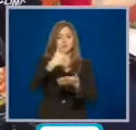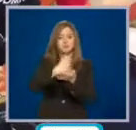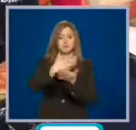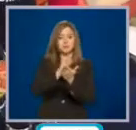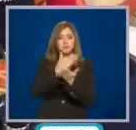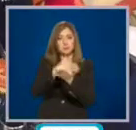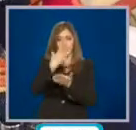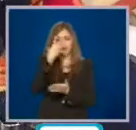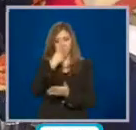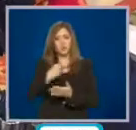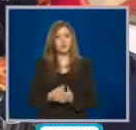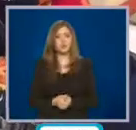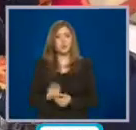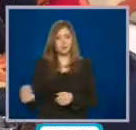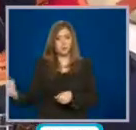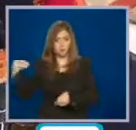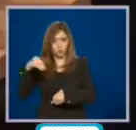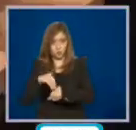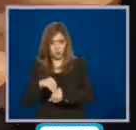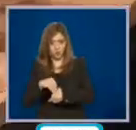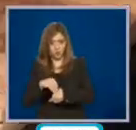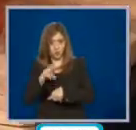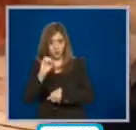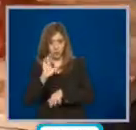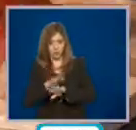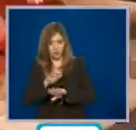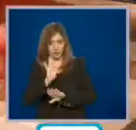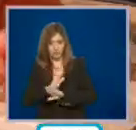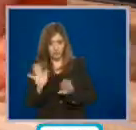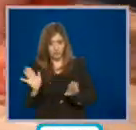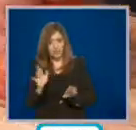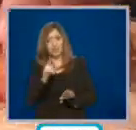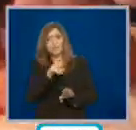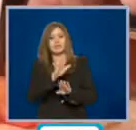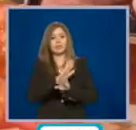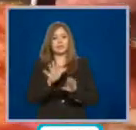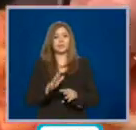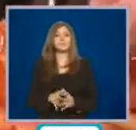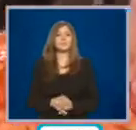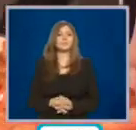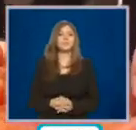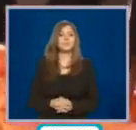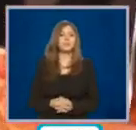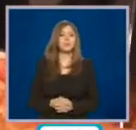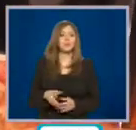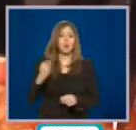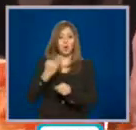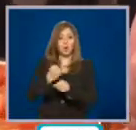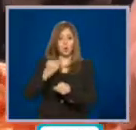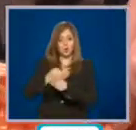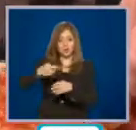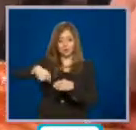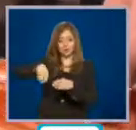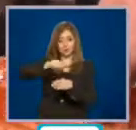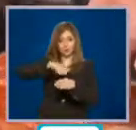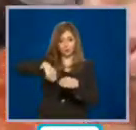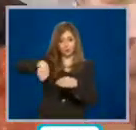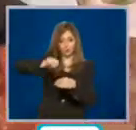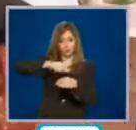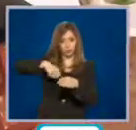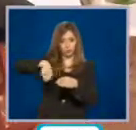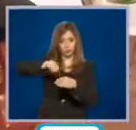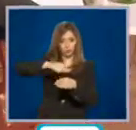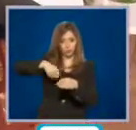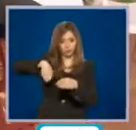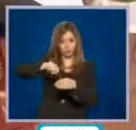los ponemos o ya sería demasiado? No, yo creo que ya sería demasiado. Bueno, vamos a comenzar entonces a mezclar, a ver si alcanza a ver ahí.